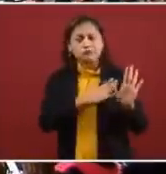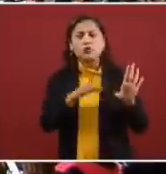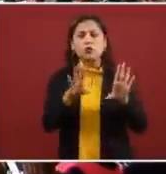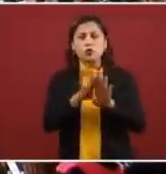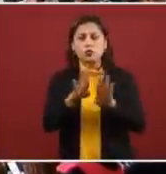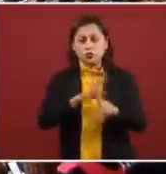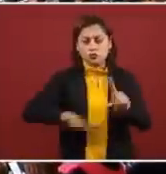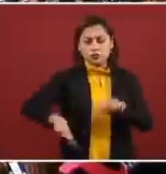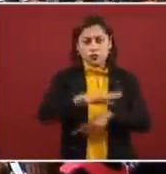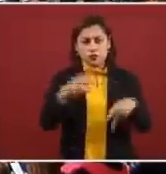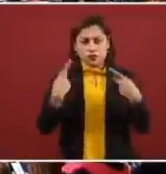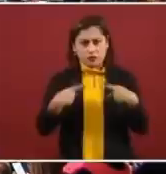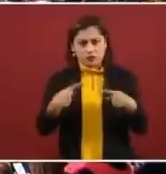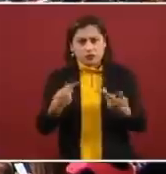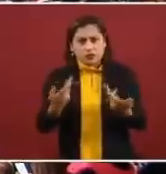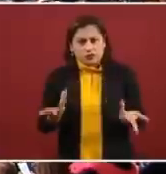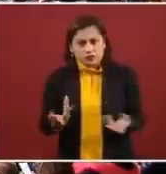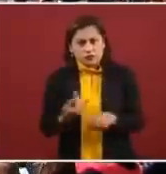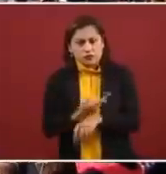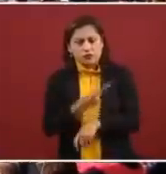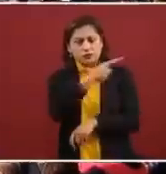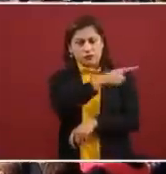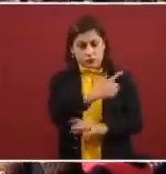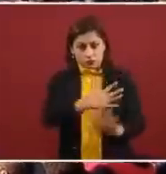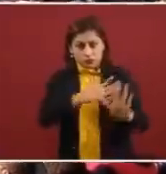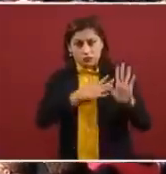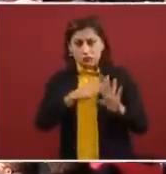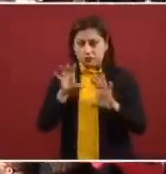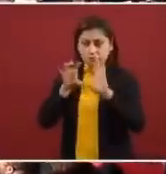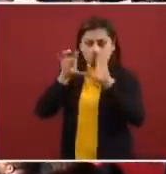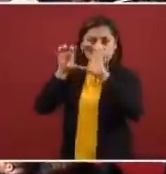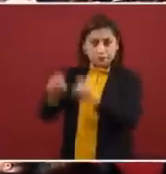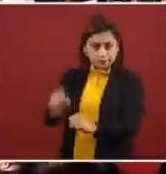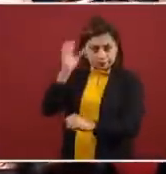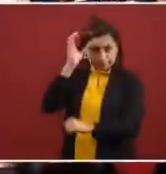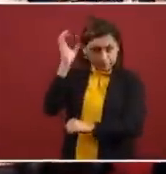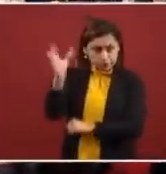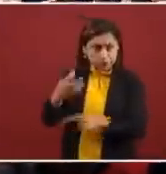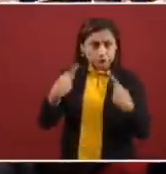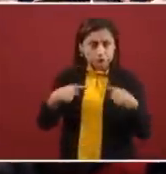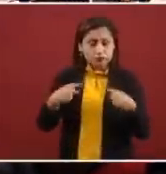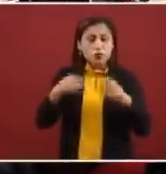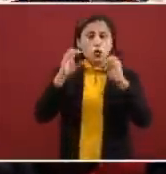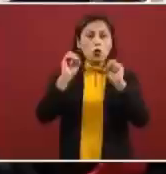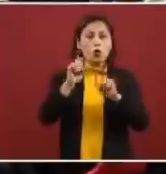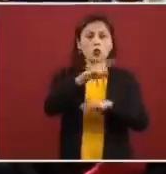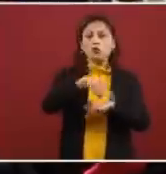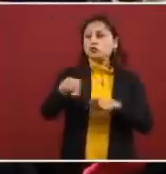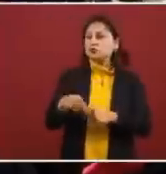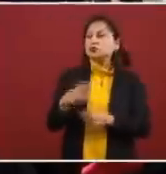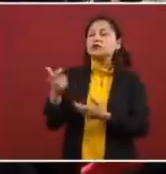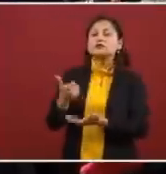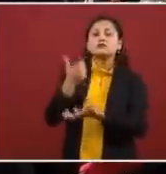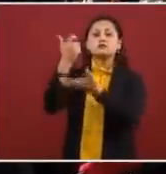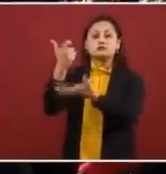usted se compromete a detener a estos criminales ofrecerá recompensa o les pedirá que dejen